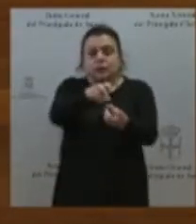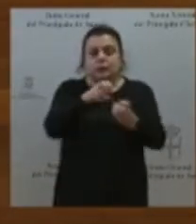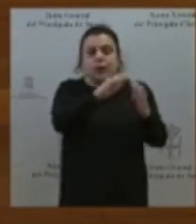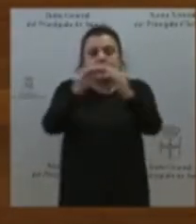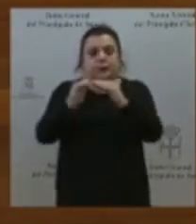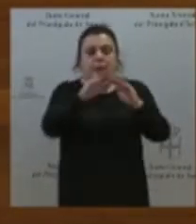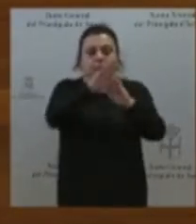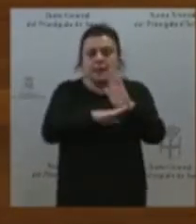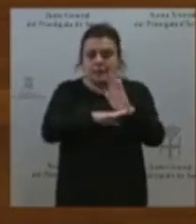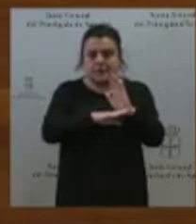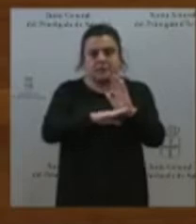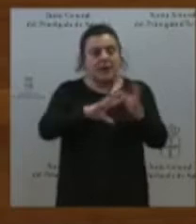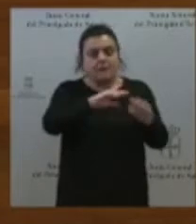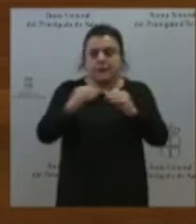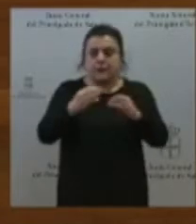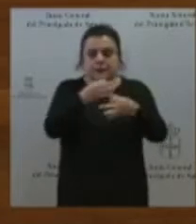elusión fiscal.